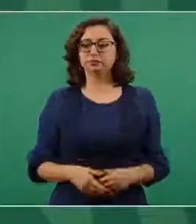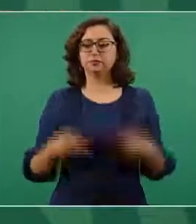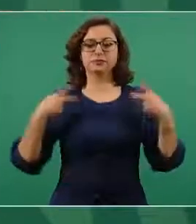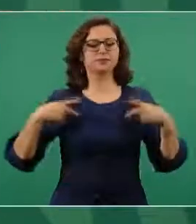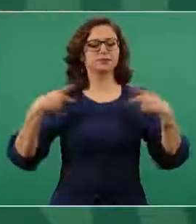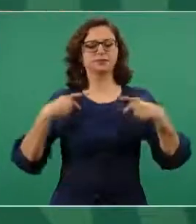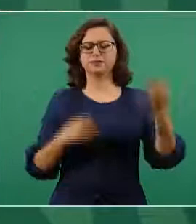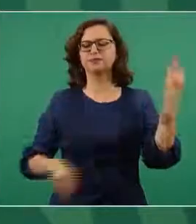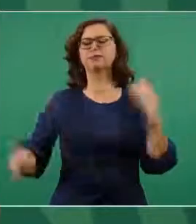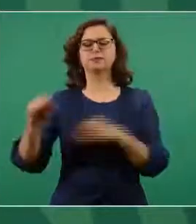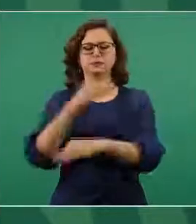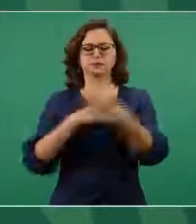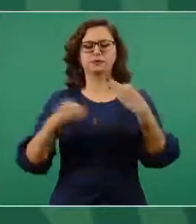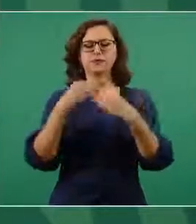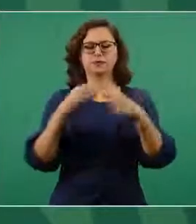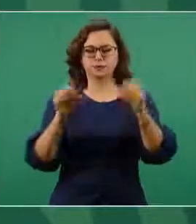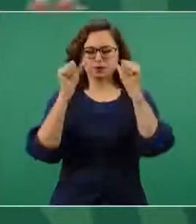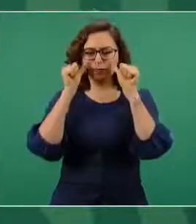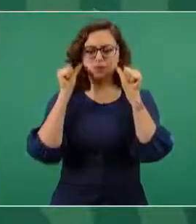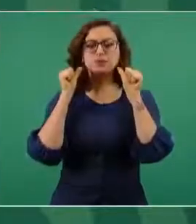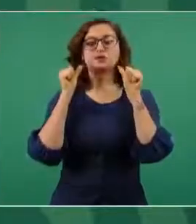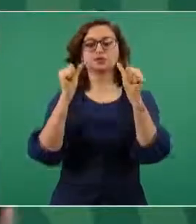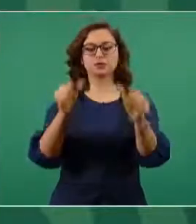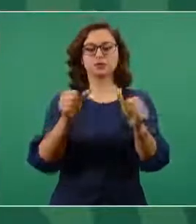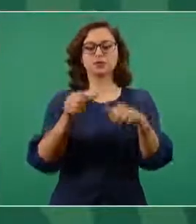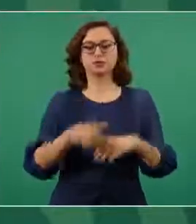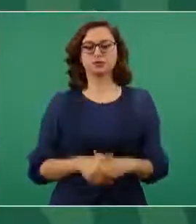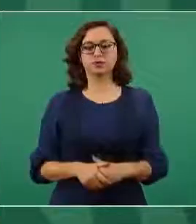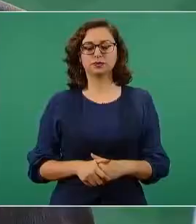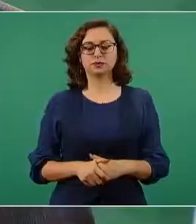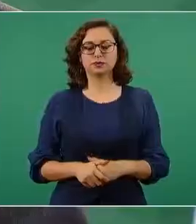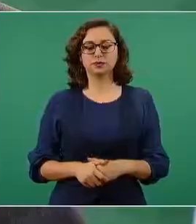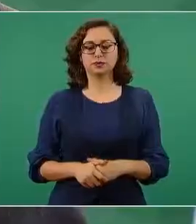todos. Es cosa de que